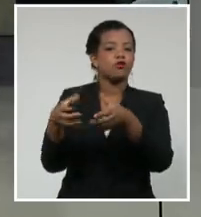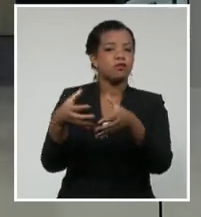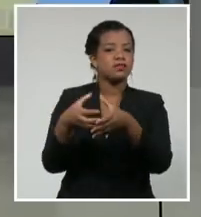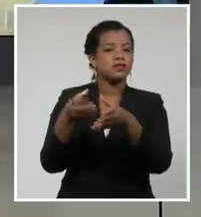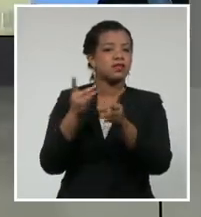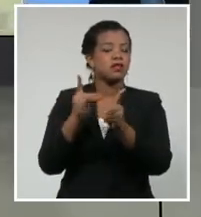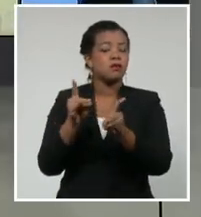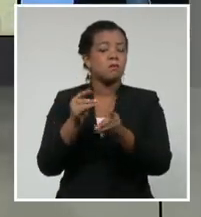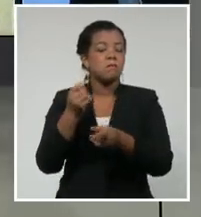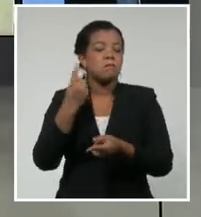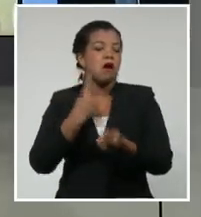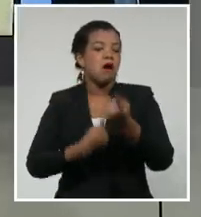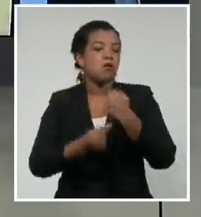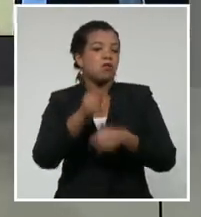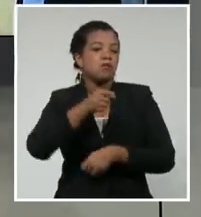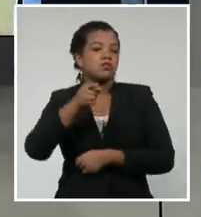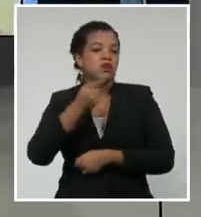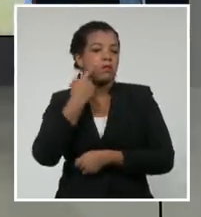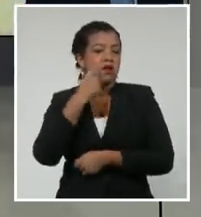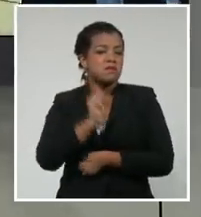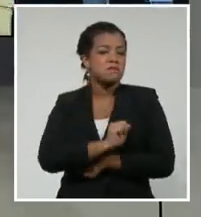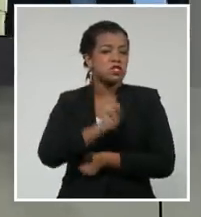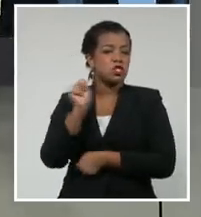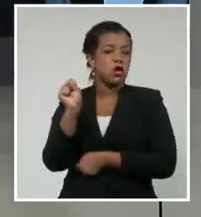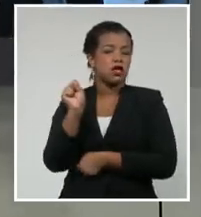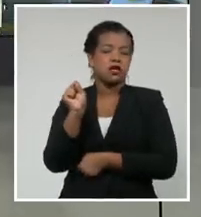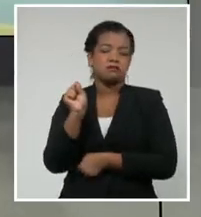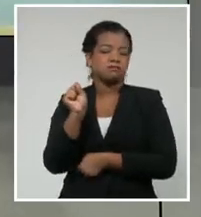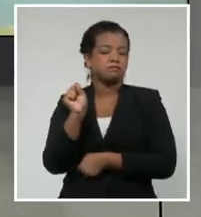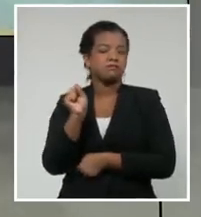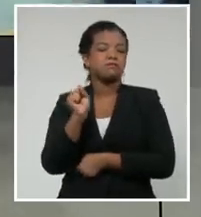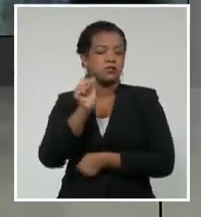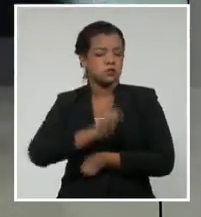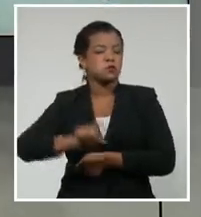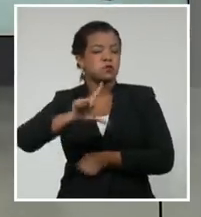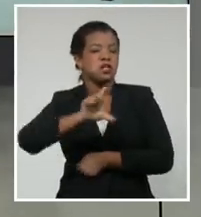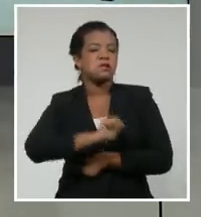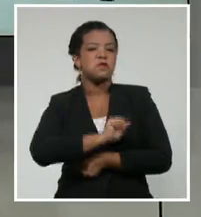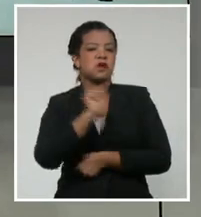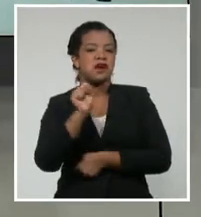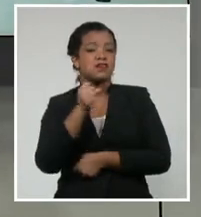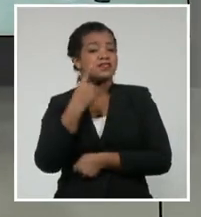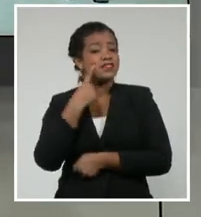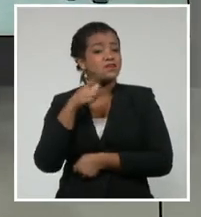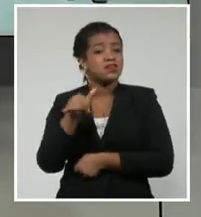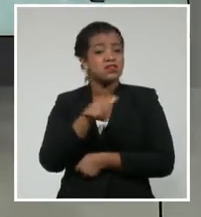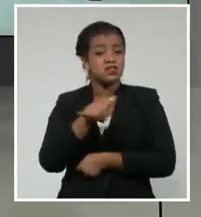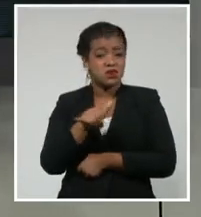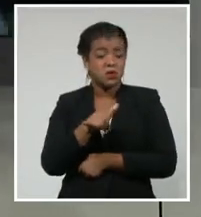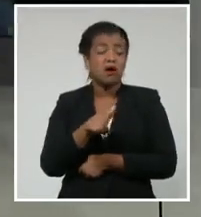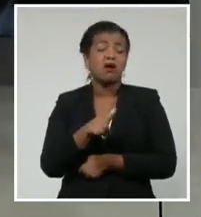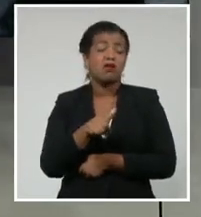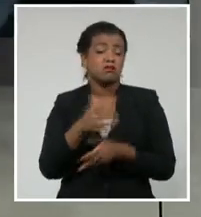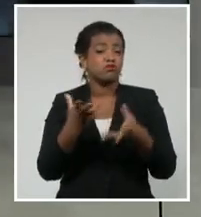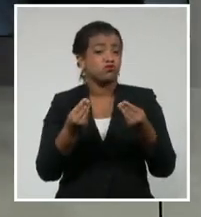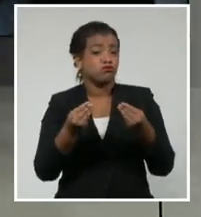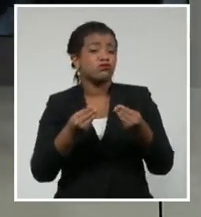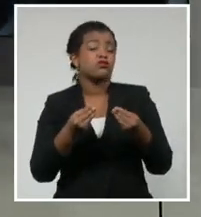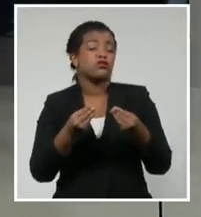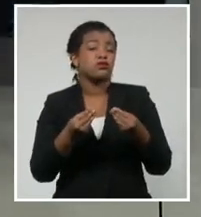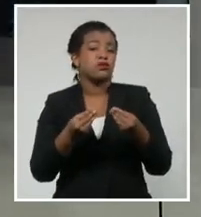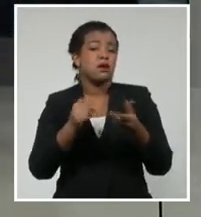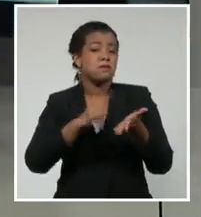poco probable una victoria de la izquierda teniendo en cuenta que la mesa estaba literalmente servida para que los partidos de la derecha